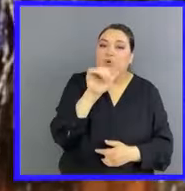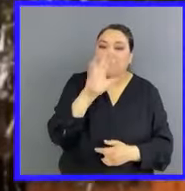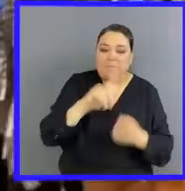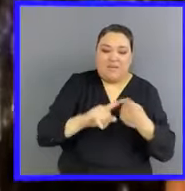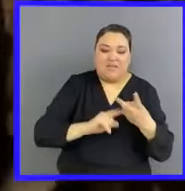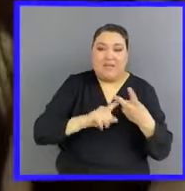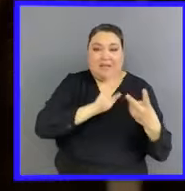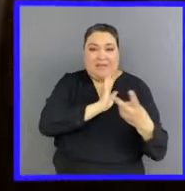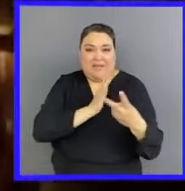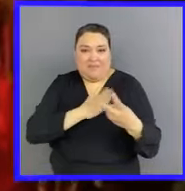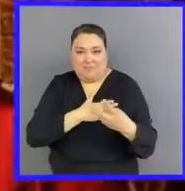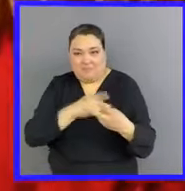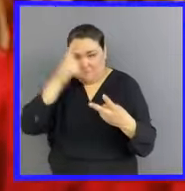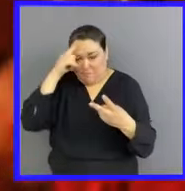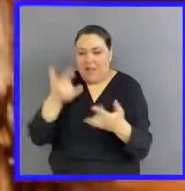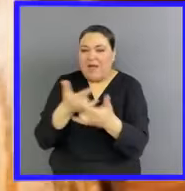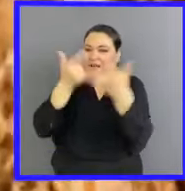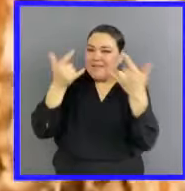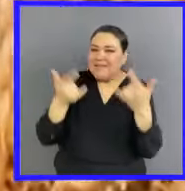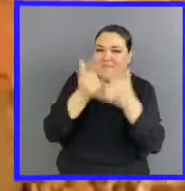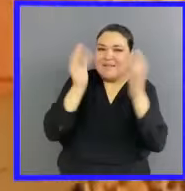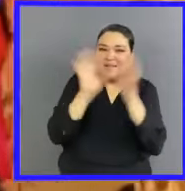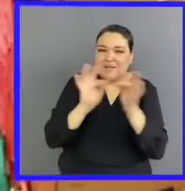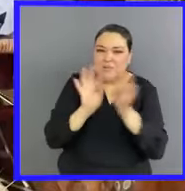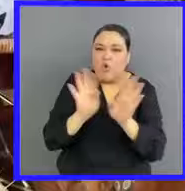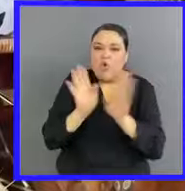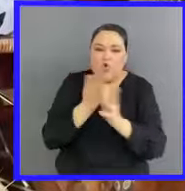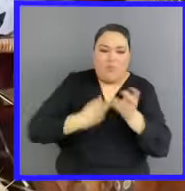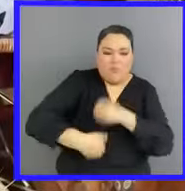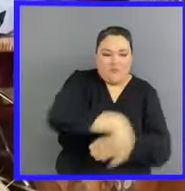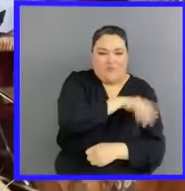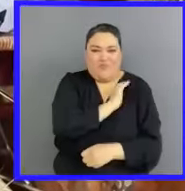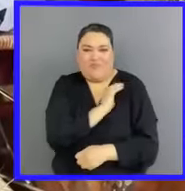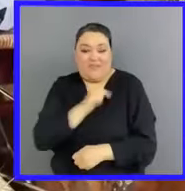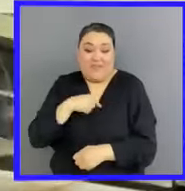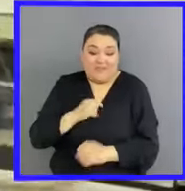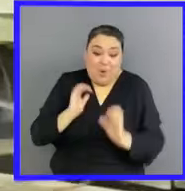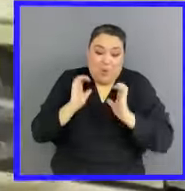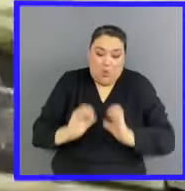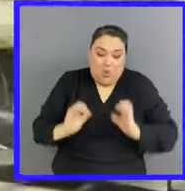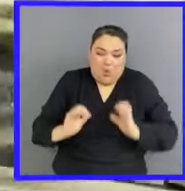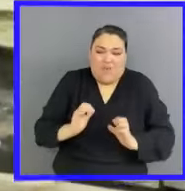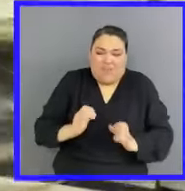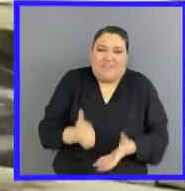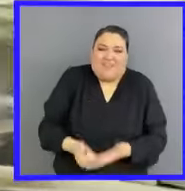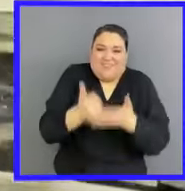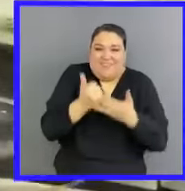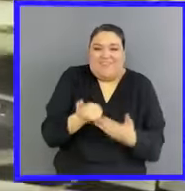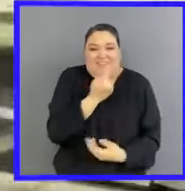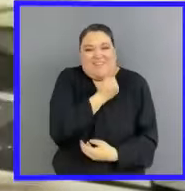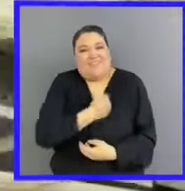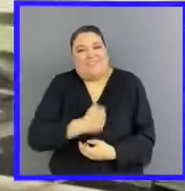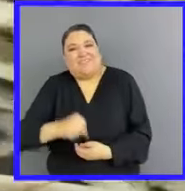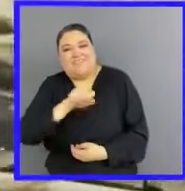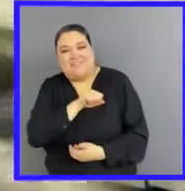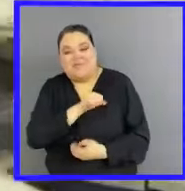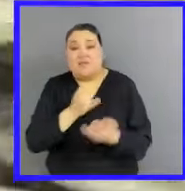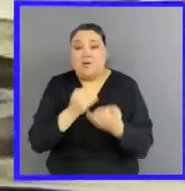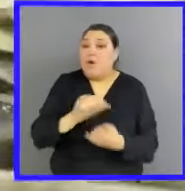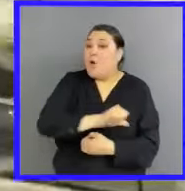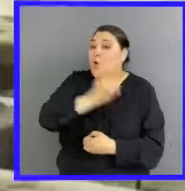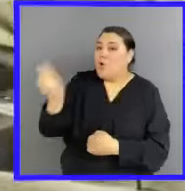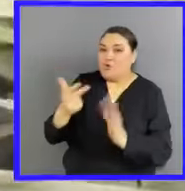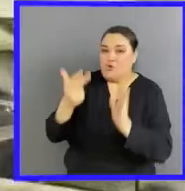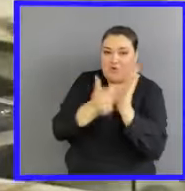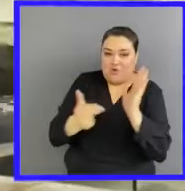crear narrativas del rebozo como herramienta de cuidado y sanación. Asimismo, habrá un taller de diario